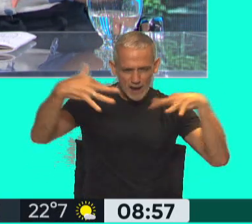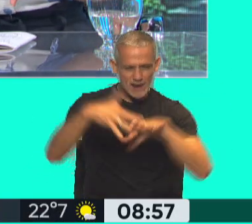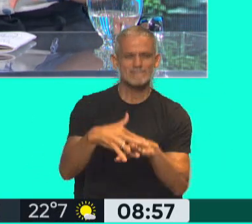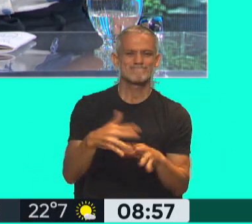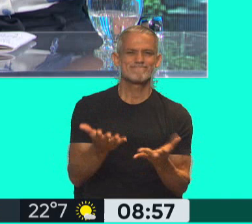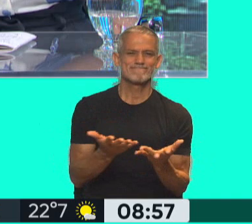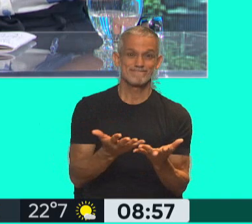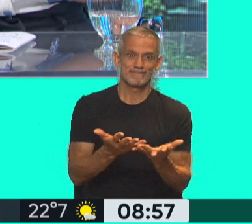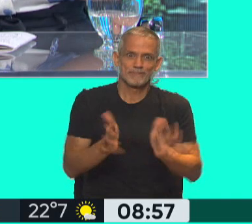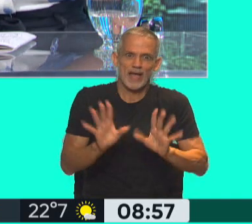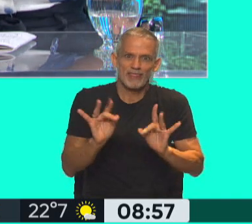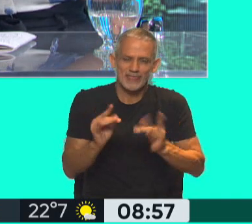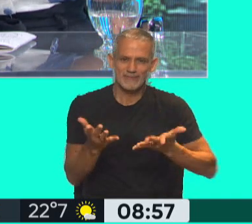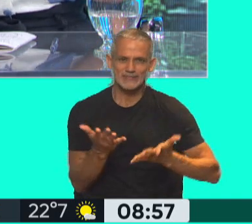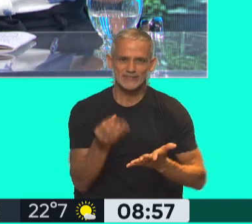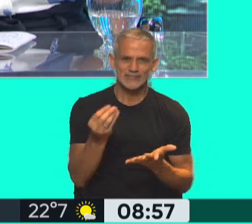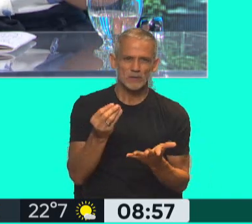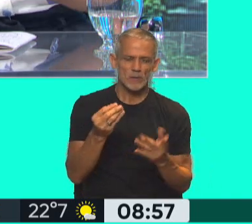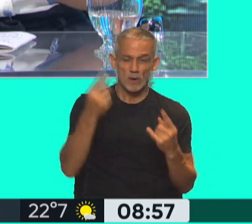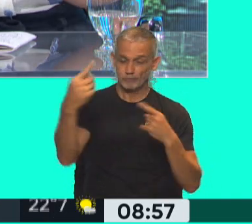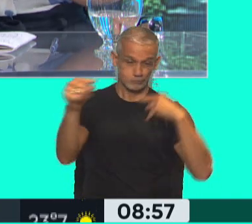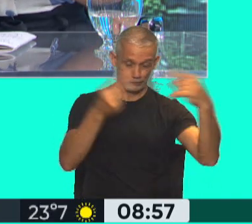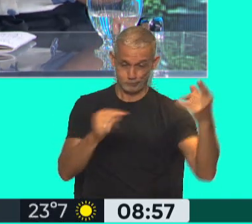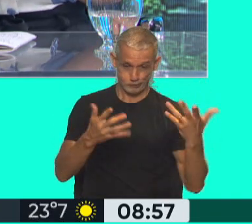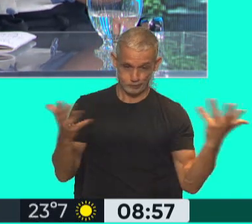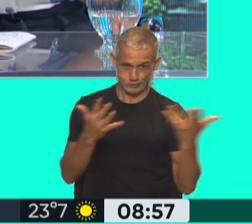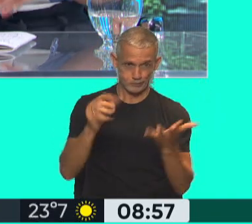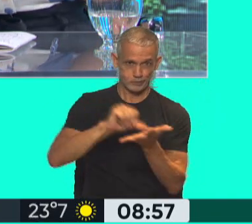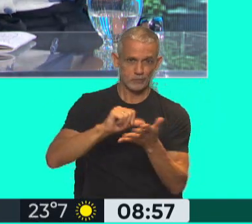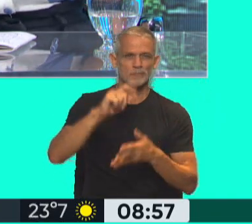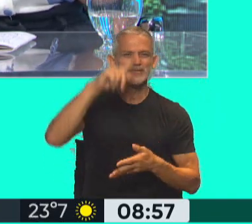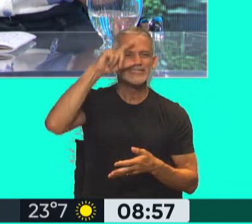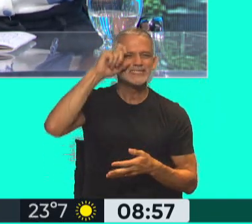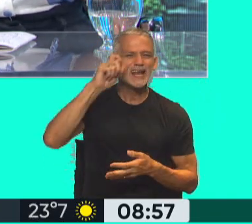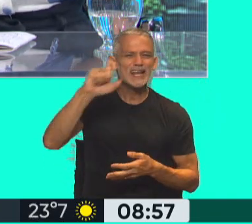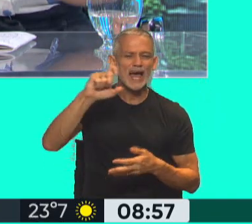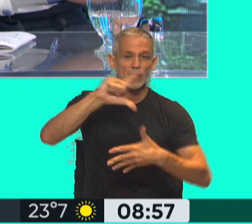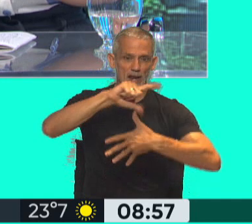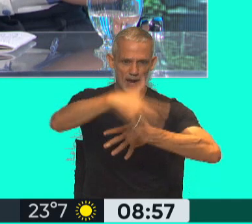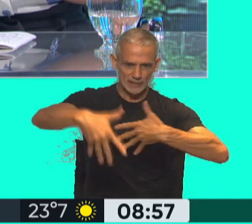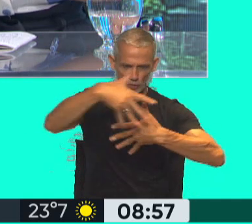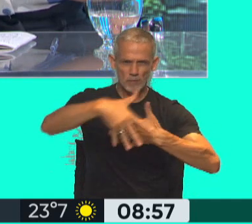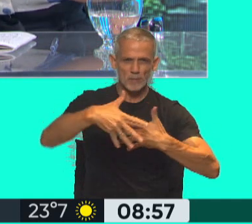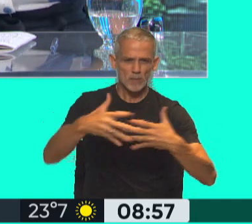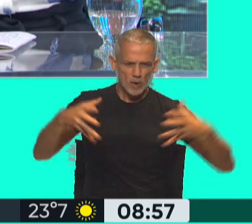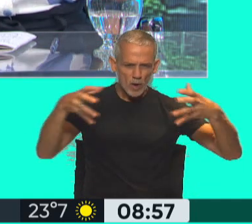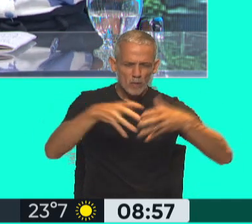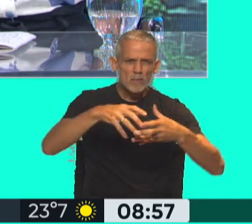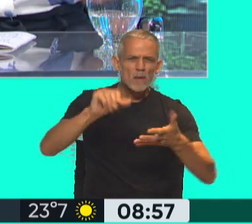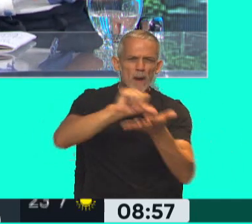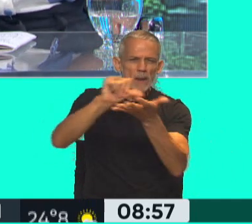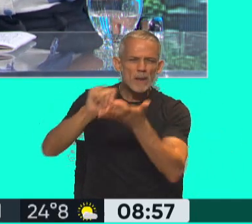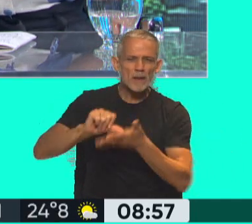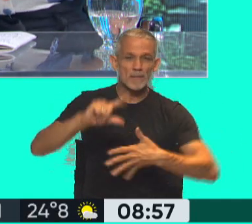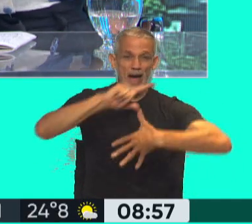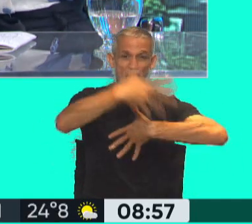un marco donde hay posiciones tan divergentes porque lo que tiene la cela Precisamente es que es un órgano que abarca todos los países de